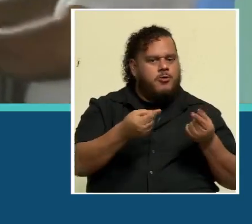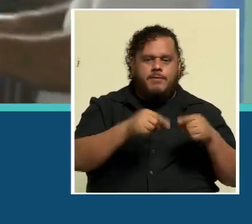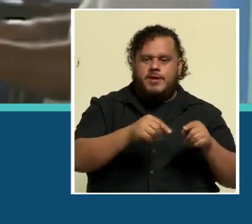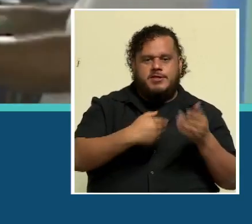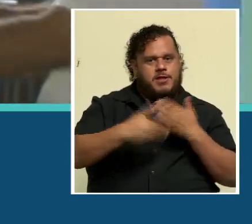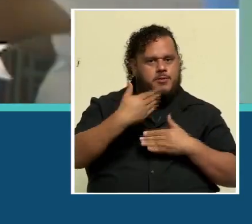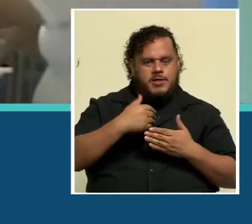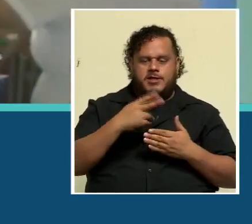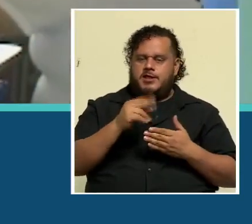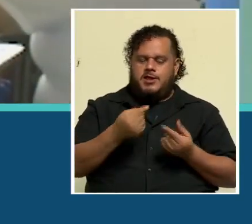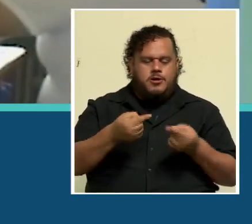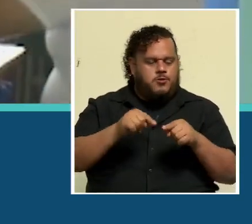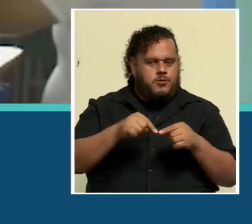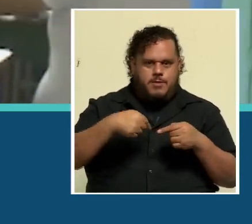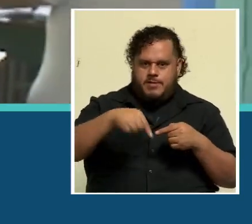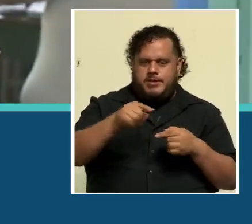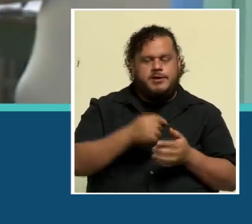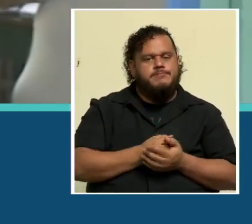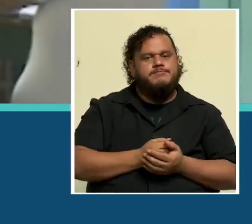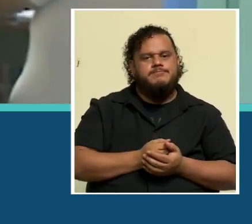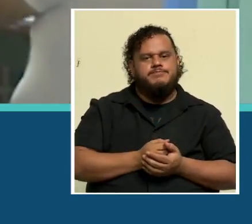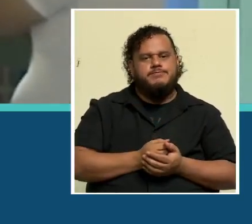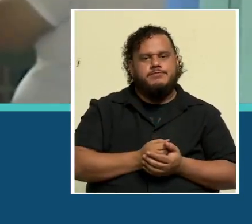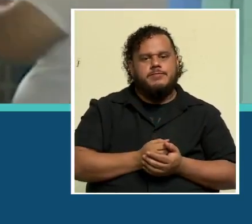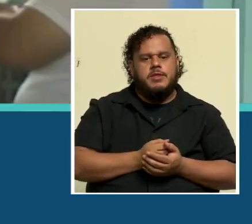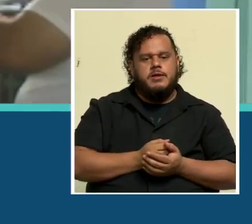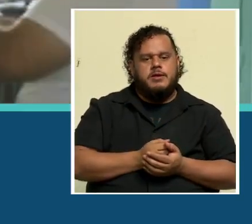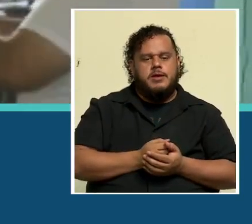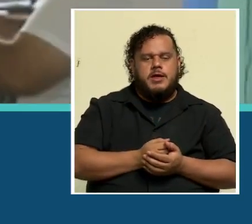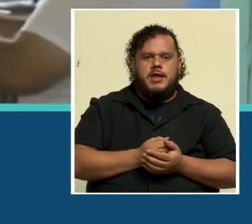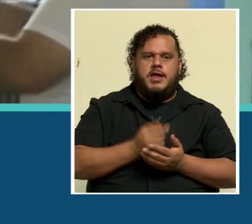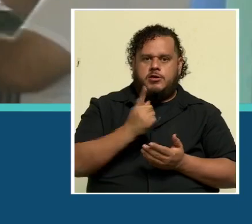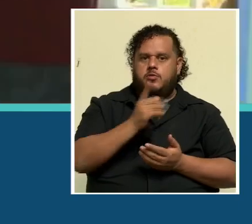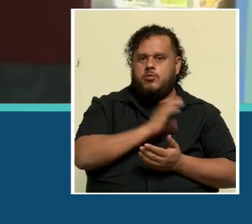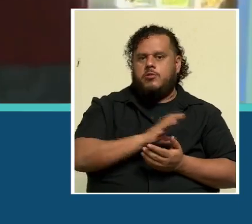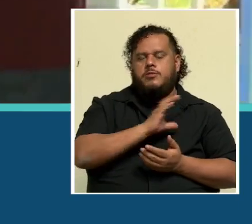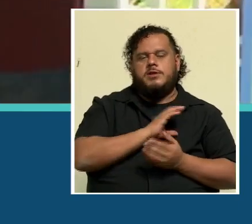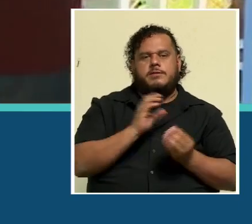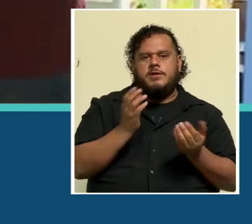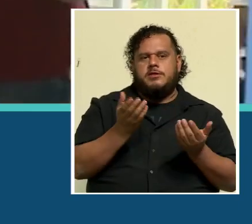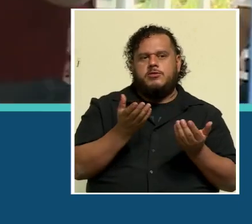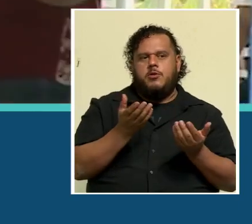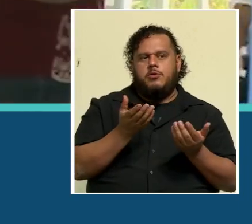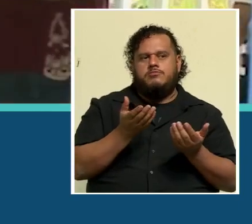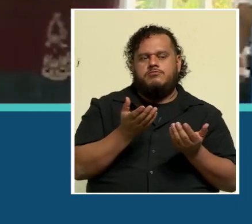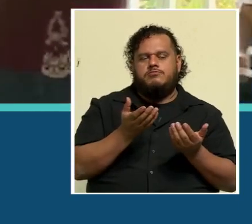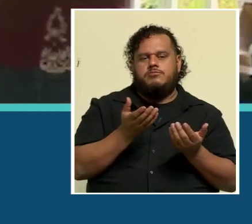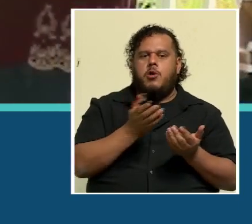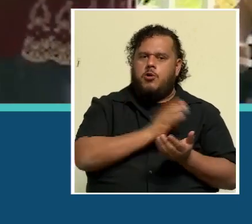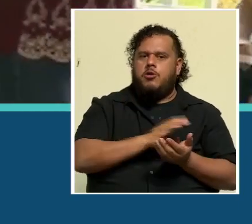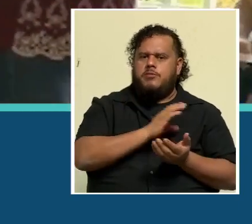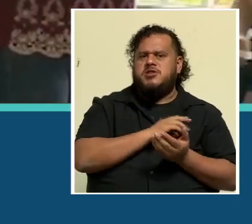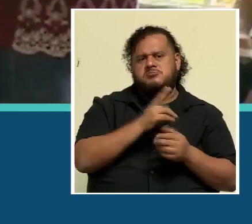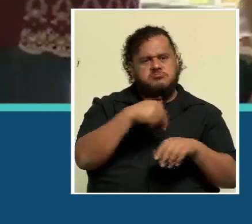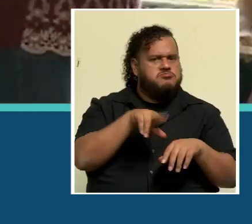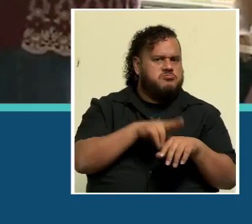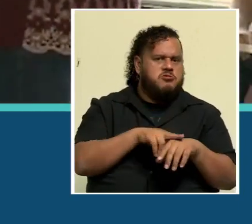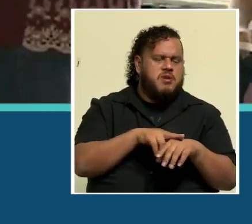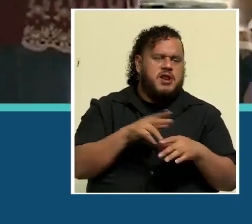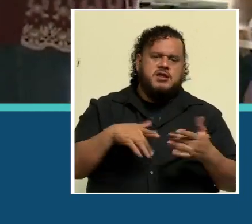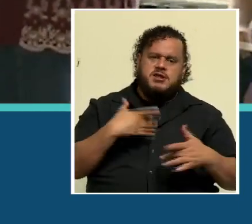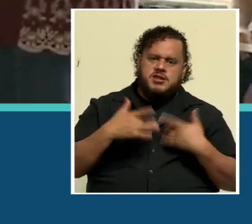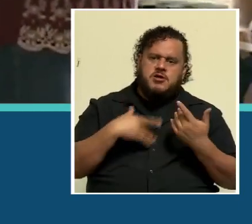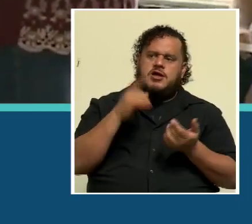señales de que esté ocurriendo, ¿verdad? Es un comportamiento más bien pues muy particular, en el sentido de